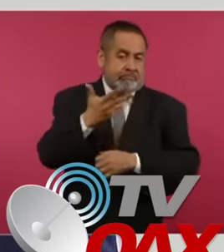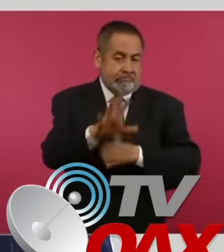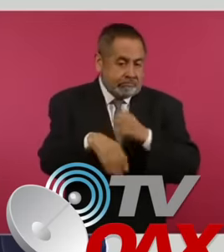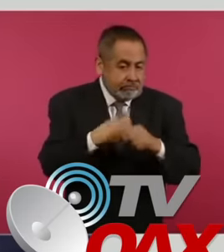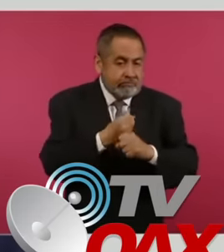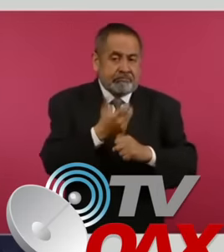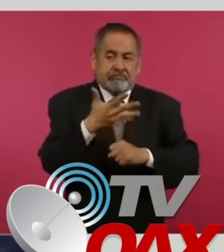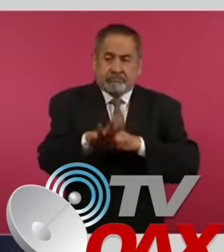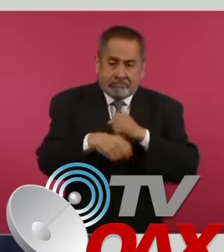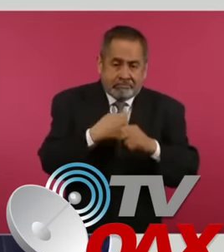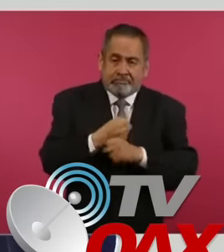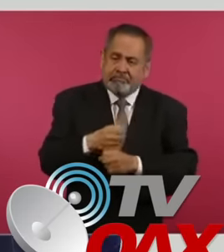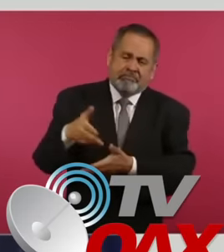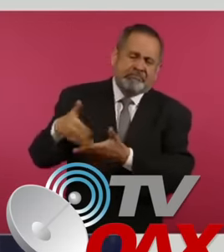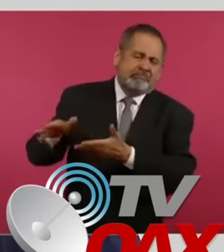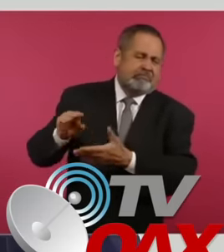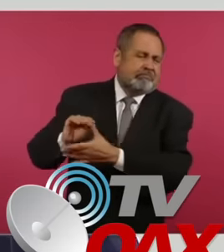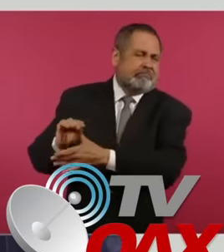Los jóvenes